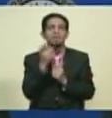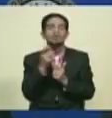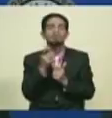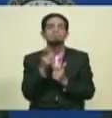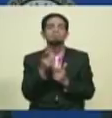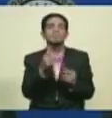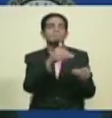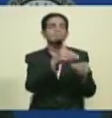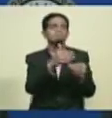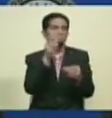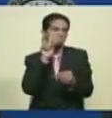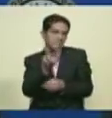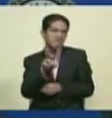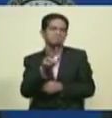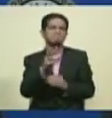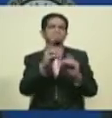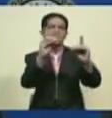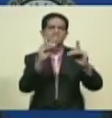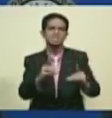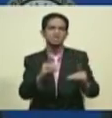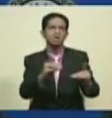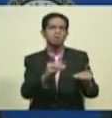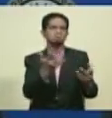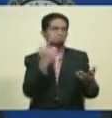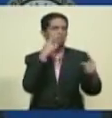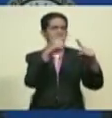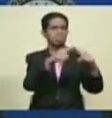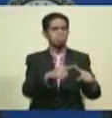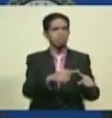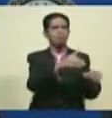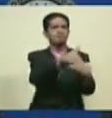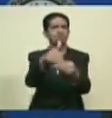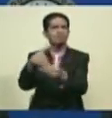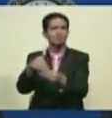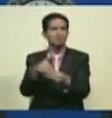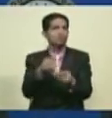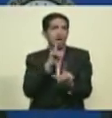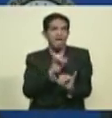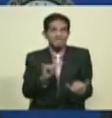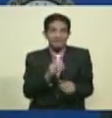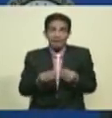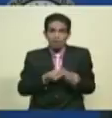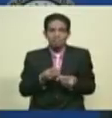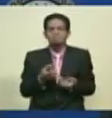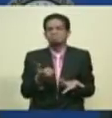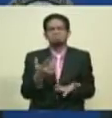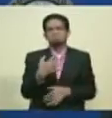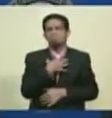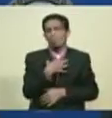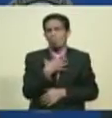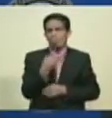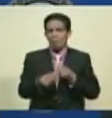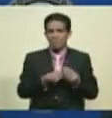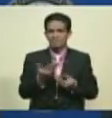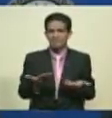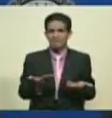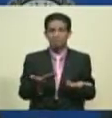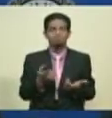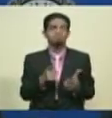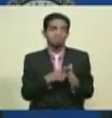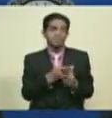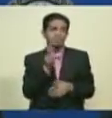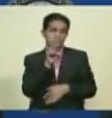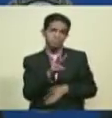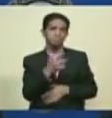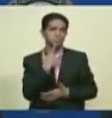tenemos los 24 votos para expulsar a Venezuela de la Organización de los Estados Americanos. No pudo hacerlo. Un poco desesperante